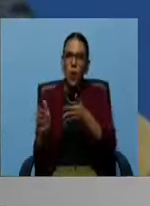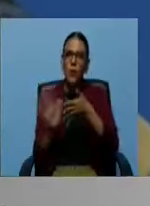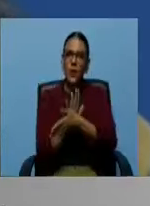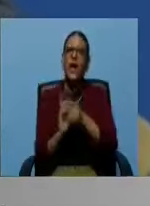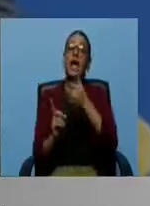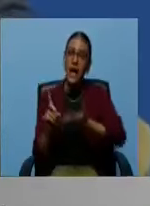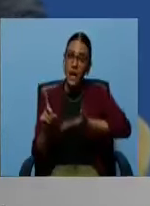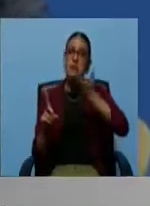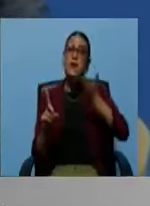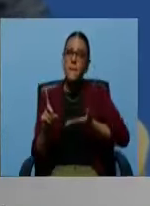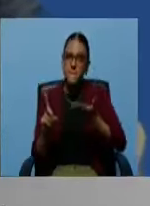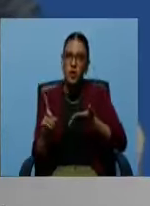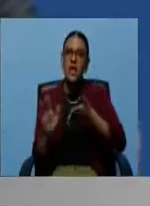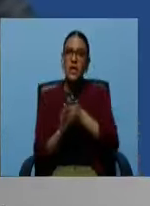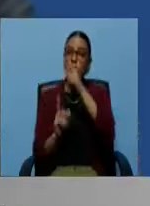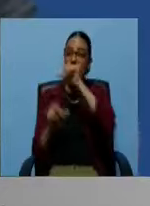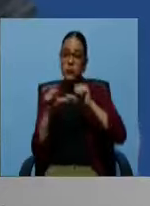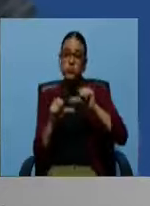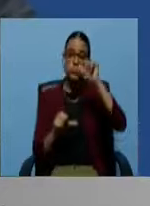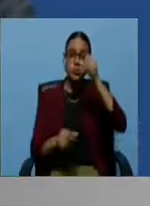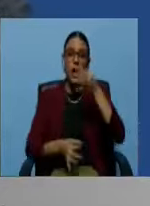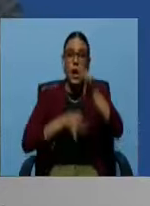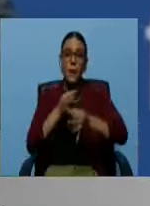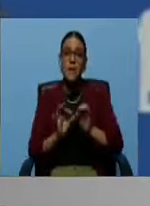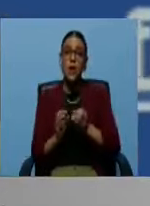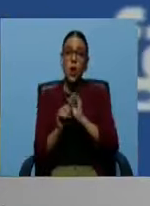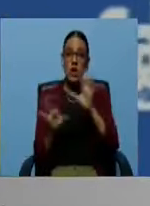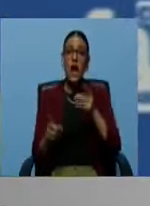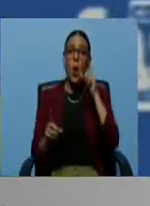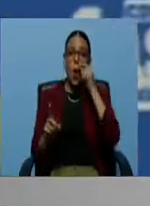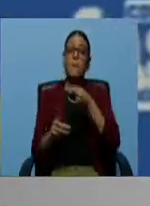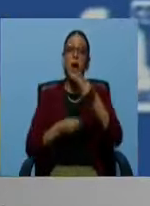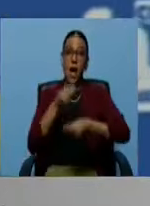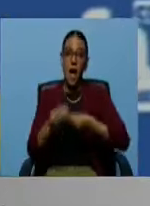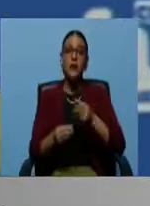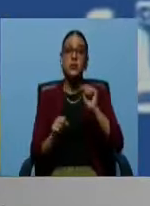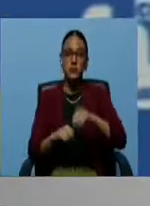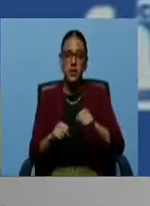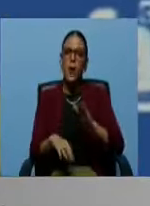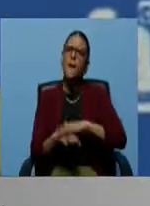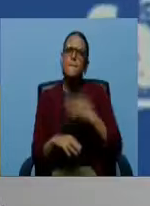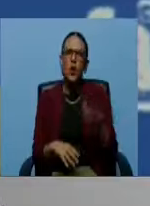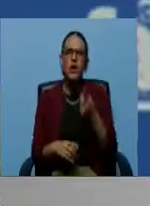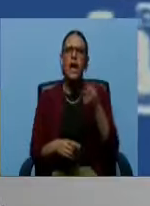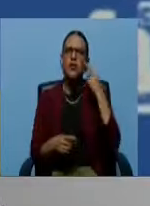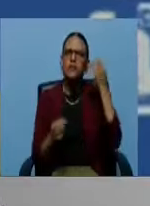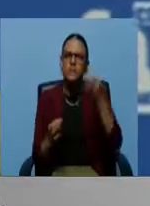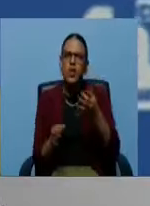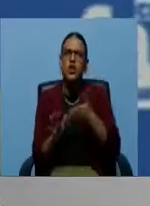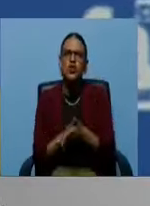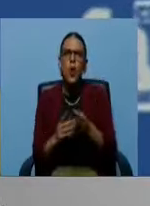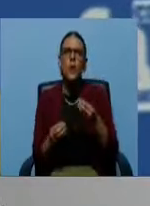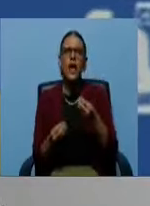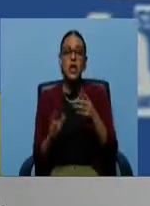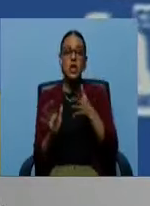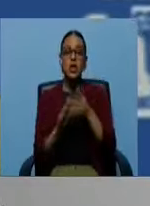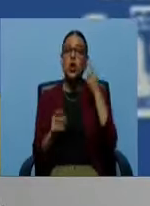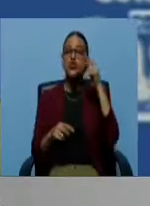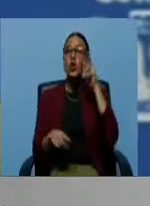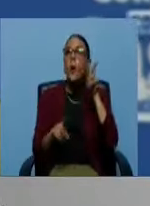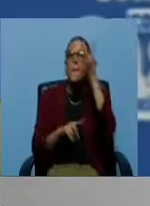es muy importante la exposición que nos ha hecho Marcelo, porque se trata precisamente de